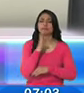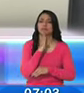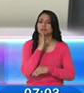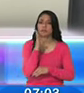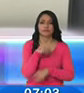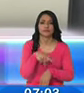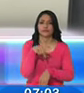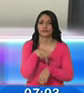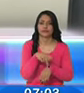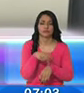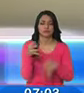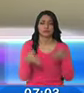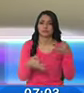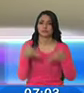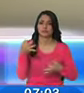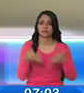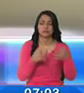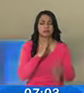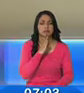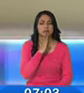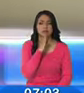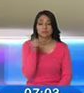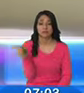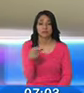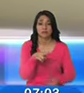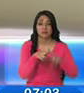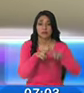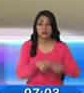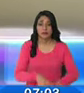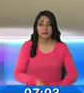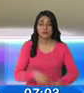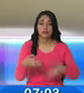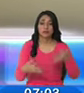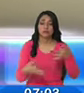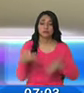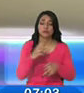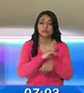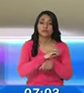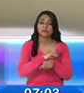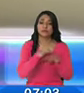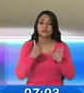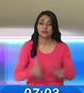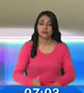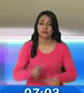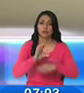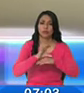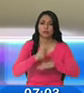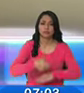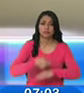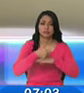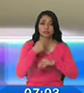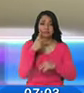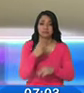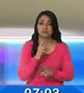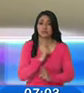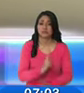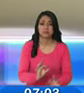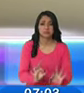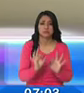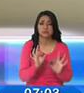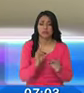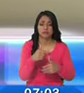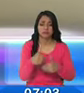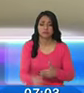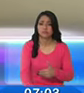tenido en las audiencias. Si usted revisa todas las causas que llevó la Fiscalía General del Estado en la Corte, va a ver los resultados jurídicos que